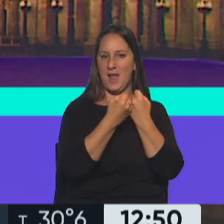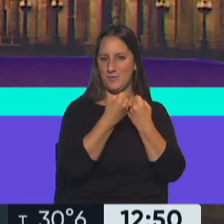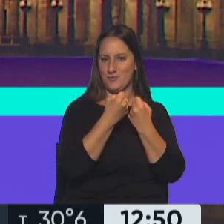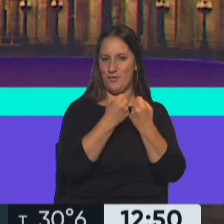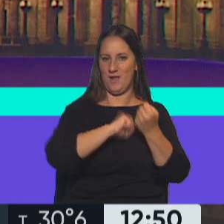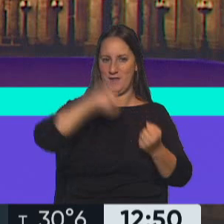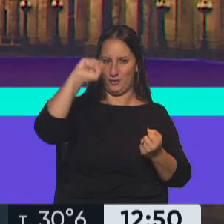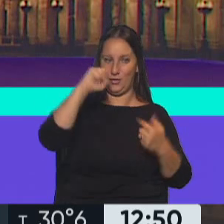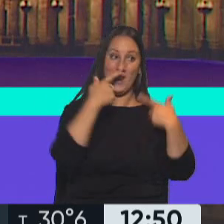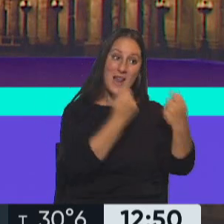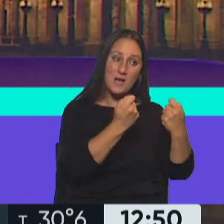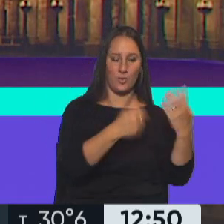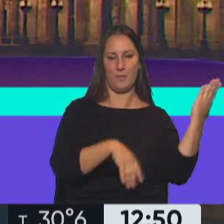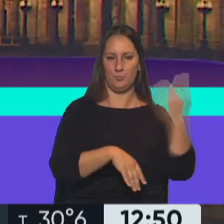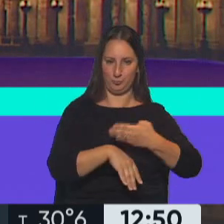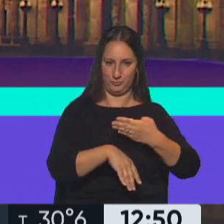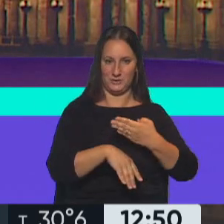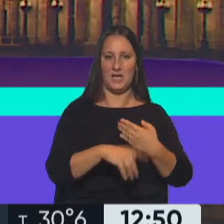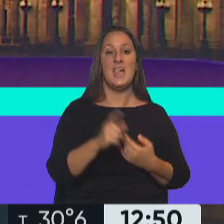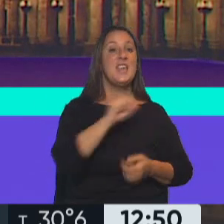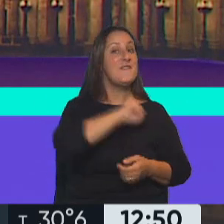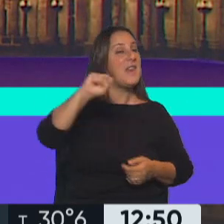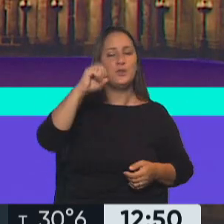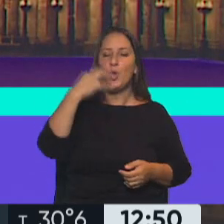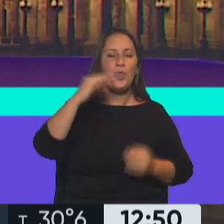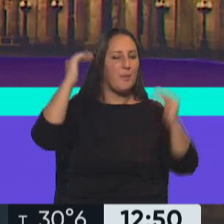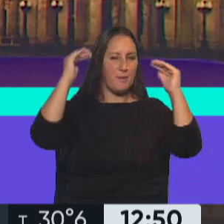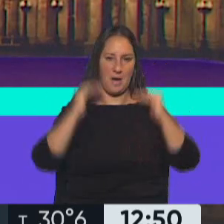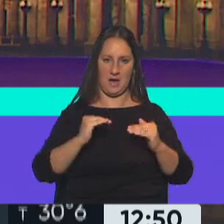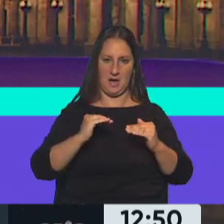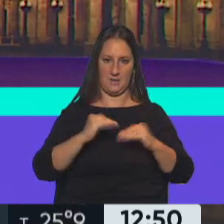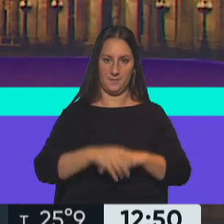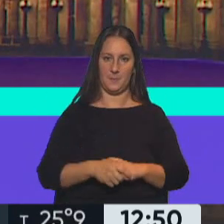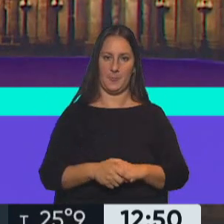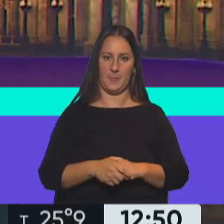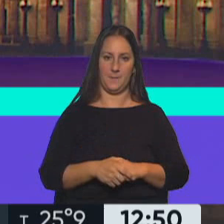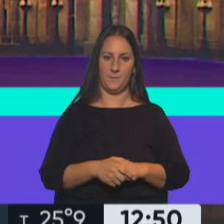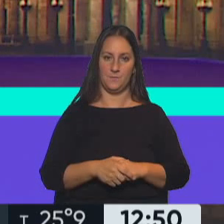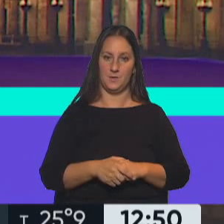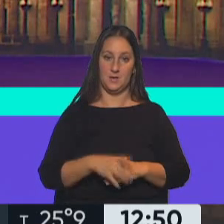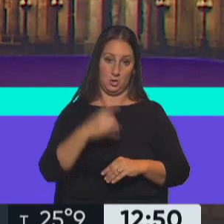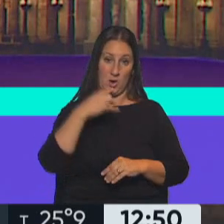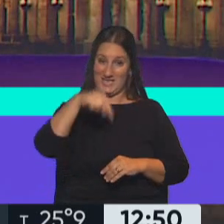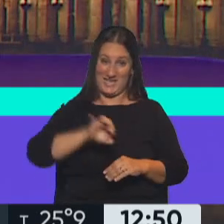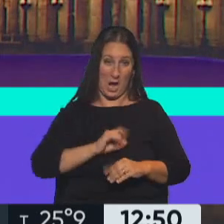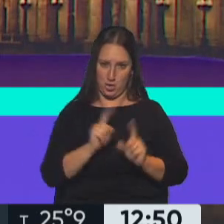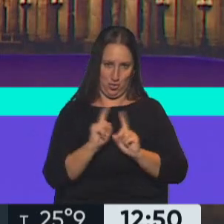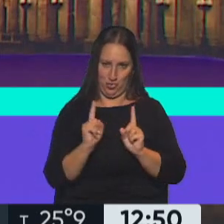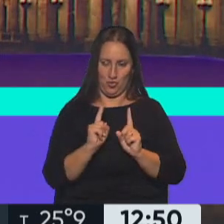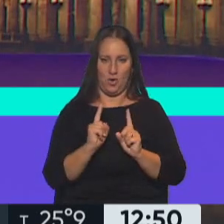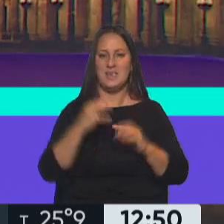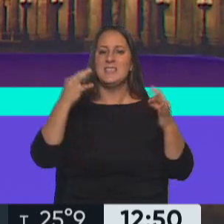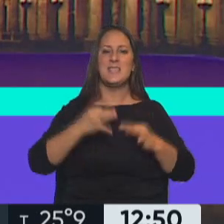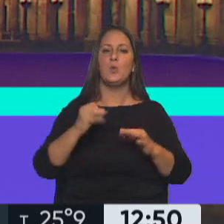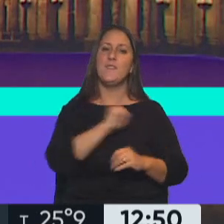le tiene que ganar a la inflación. La inflación, por cierto, tiene que bajar, algo que, díganme, les debo decir que no va a ocurrir este año porque es muy probable que la